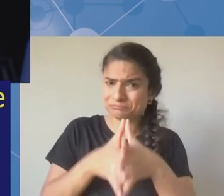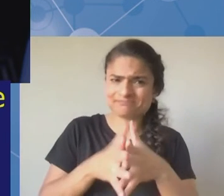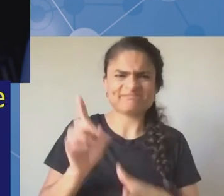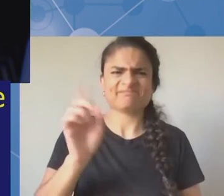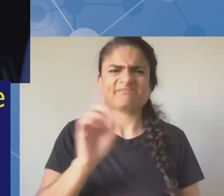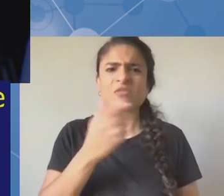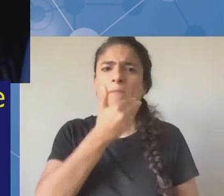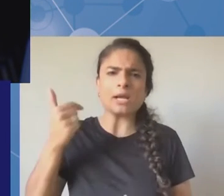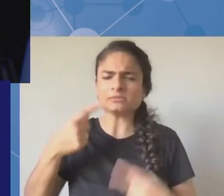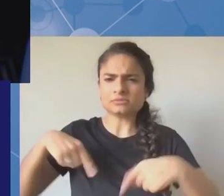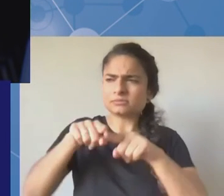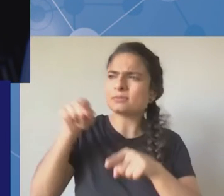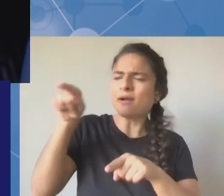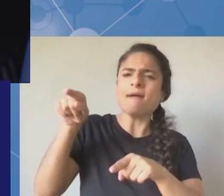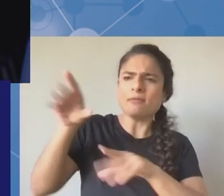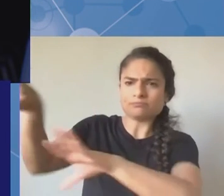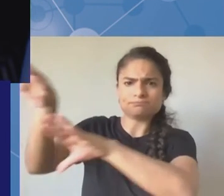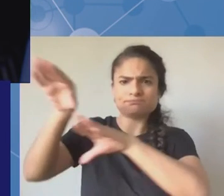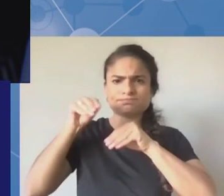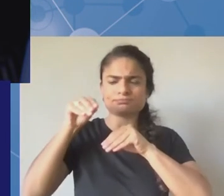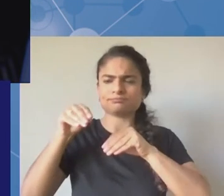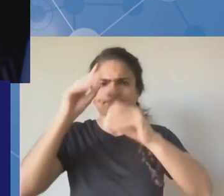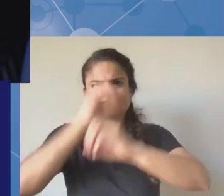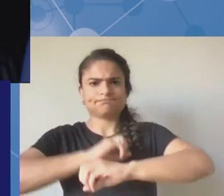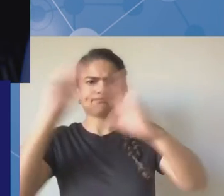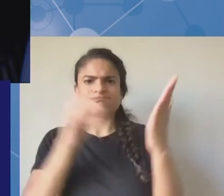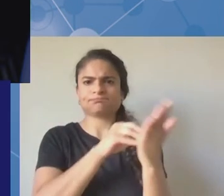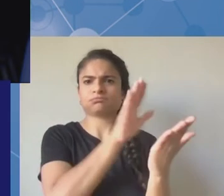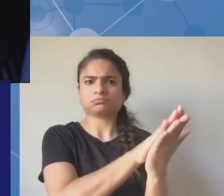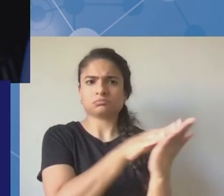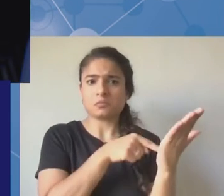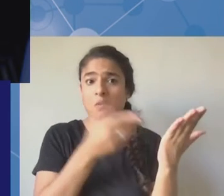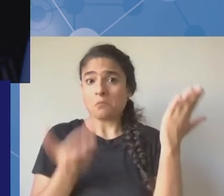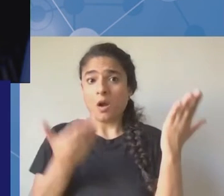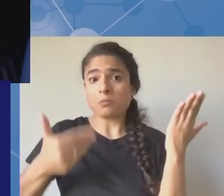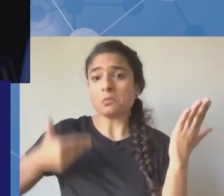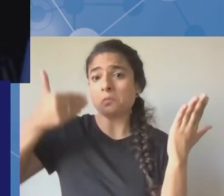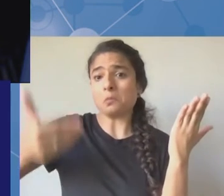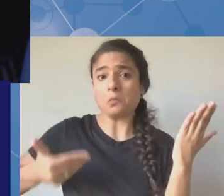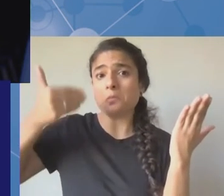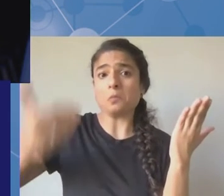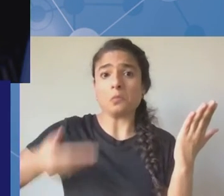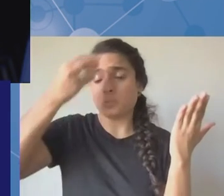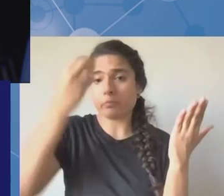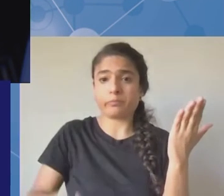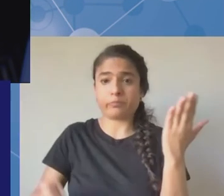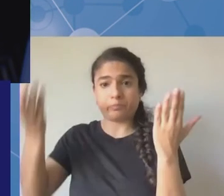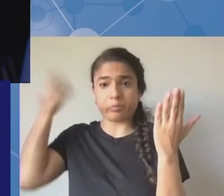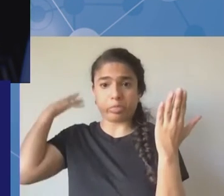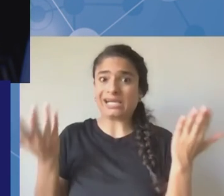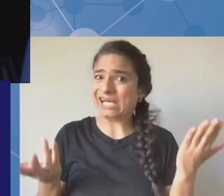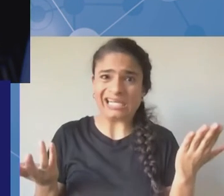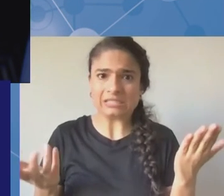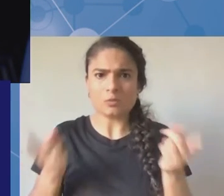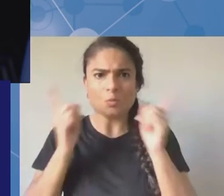cumbre deberían ser mayores. Así que quizás deberíamos